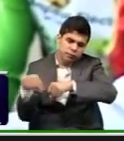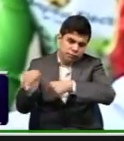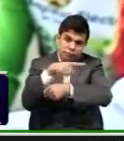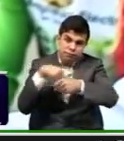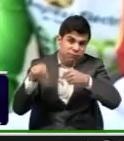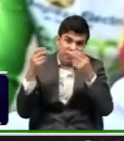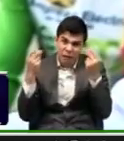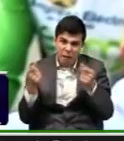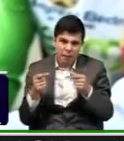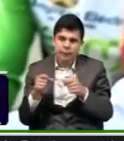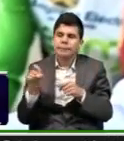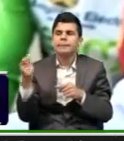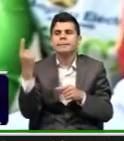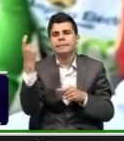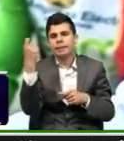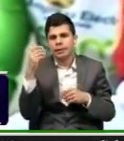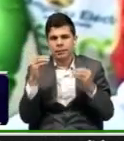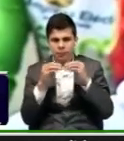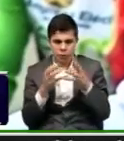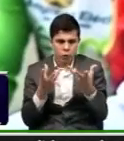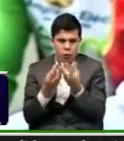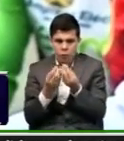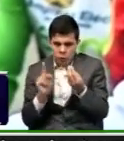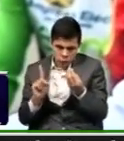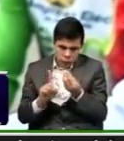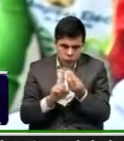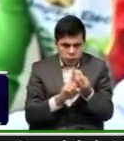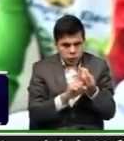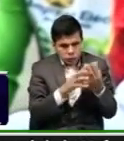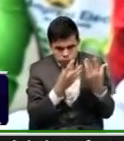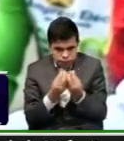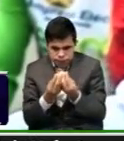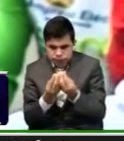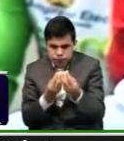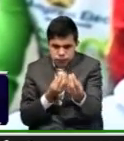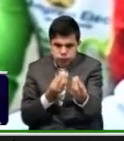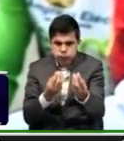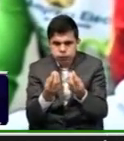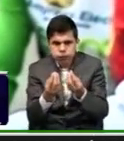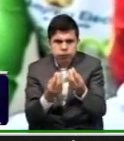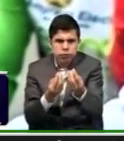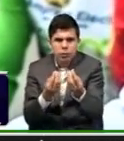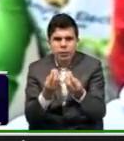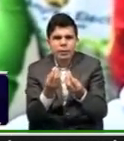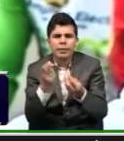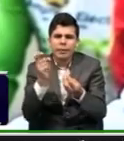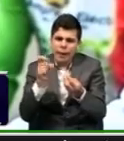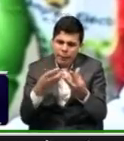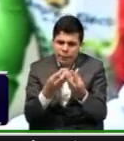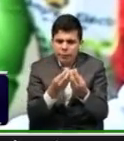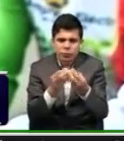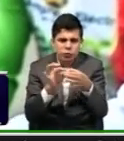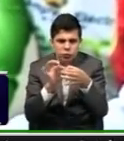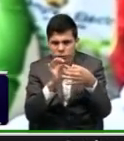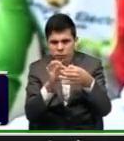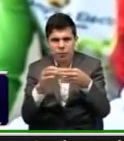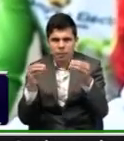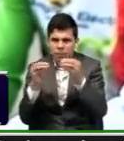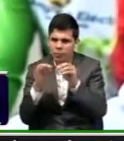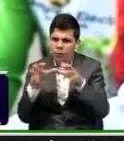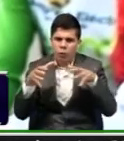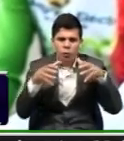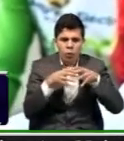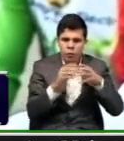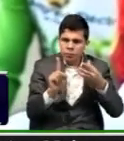ubicación en los grupos donde hay cortes, donde hay aire de costado, meter un mejor equipo que lo cobije